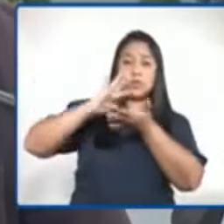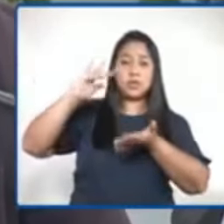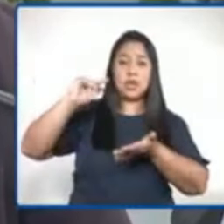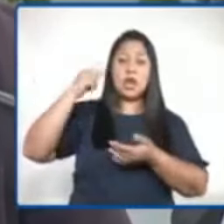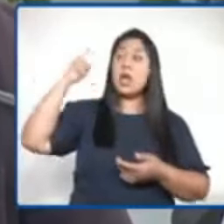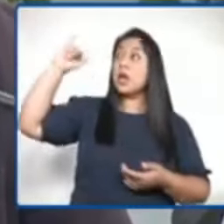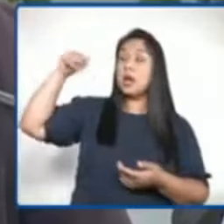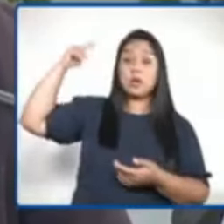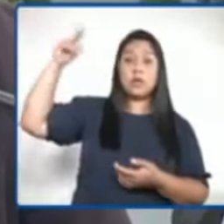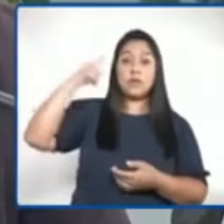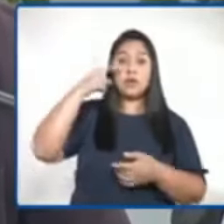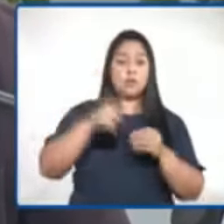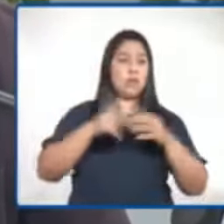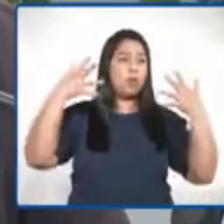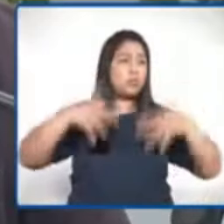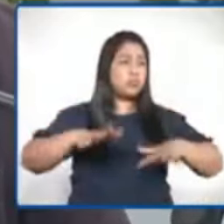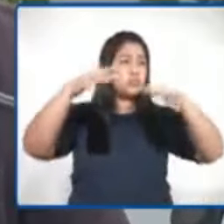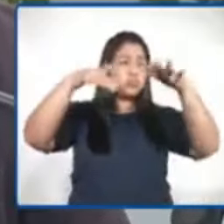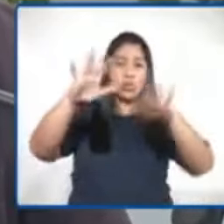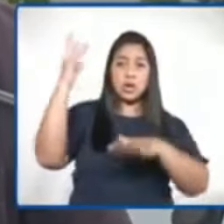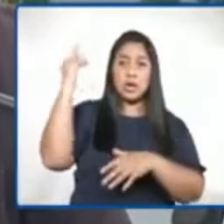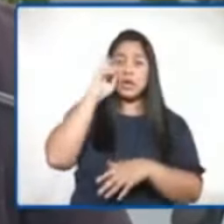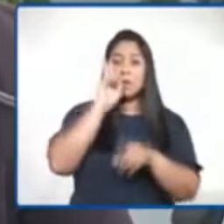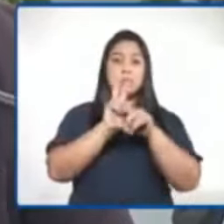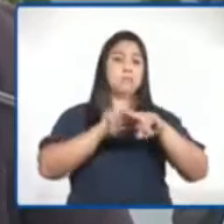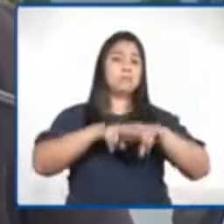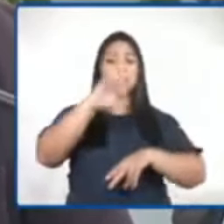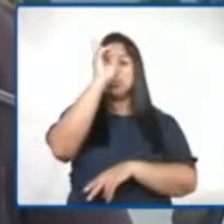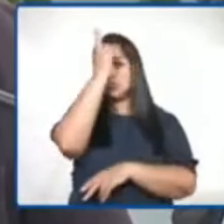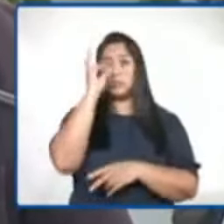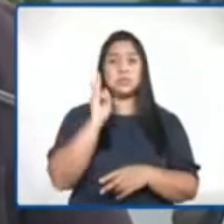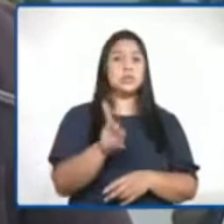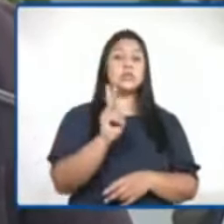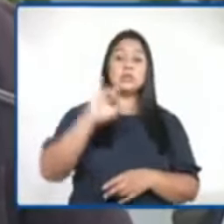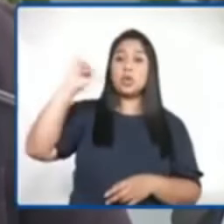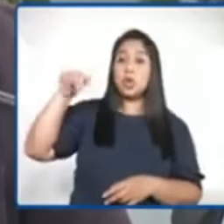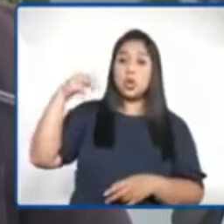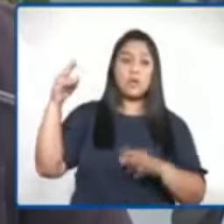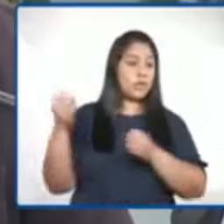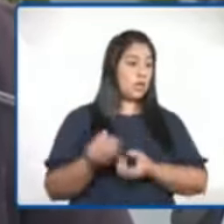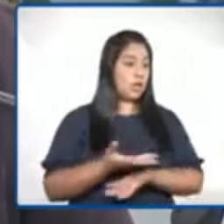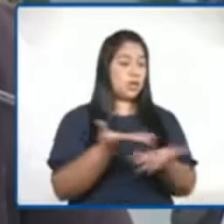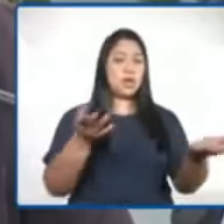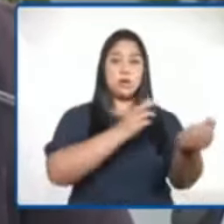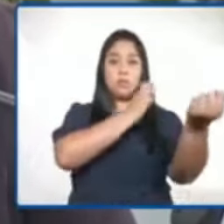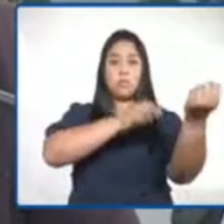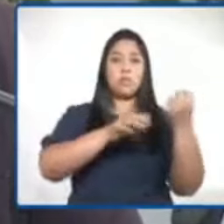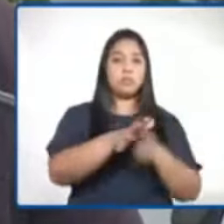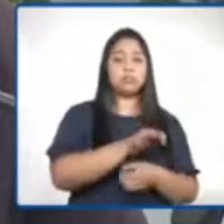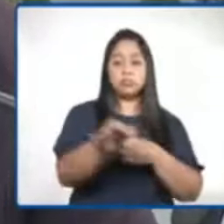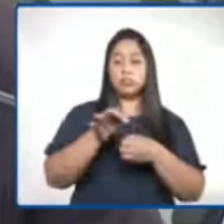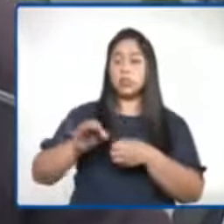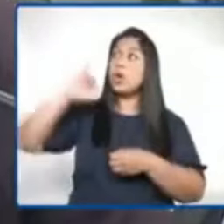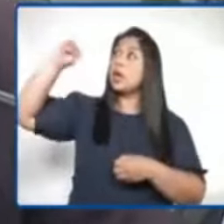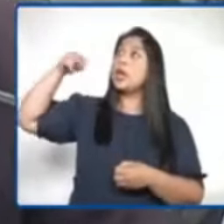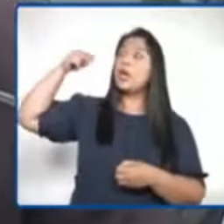diluvio y se sienta Jehová como rey para siempre. Jehová dará poder a su pueblo, Jehová bendecirá a su